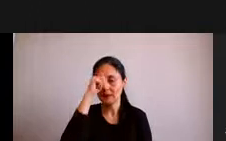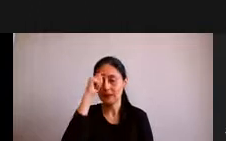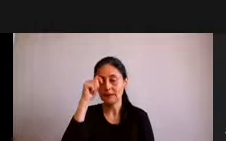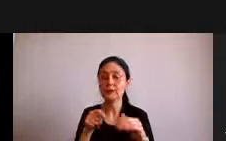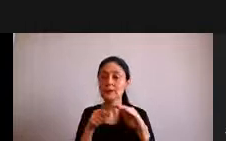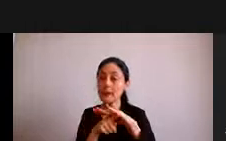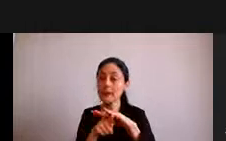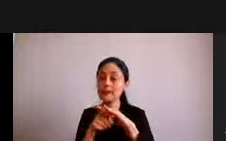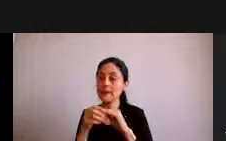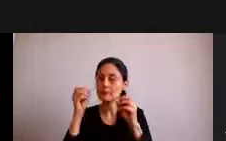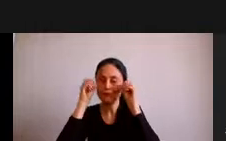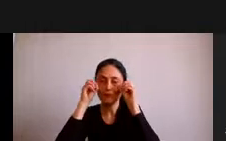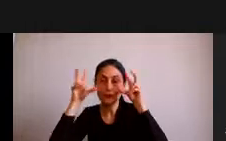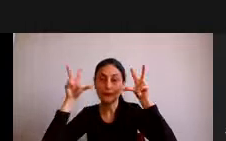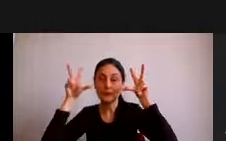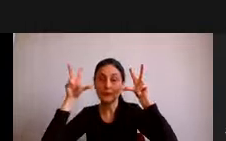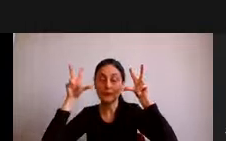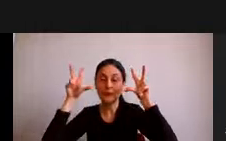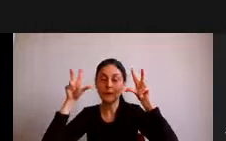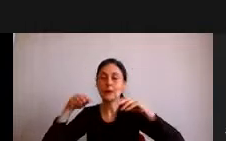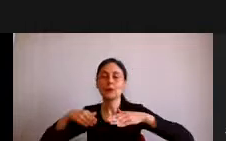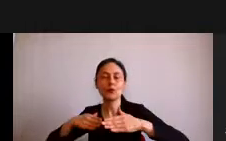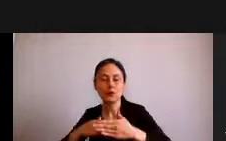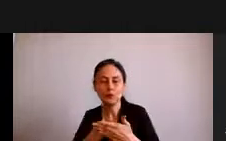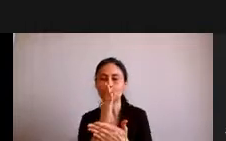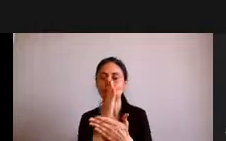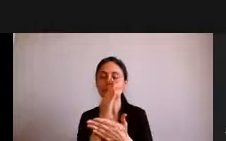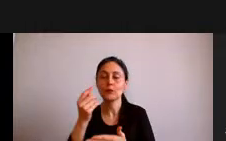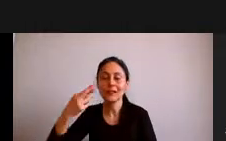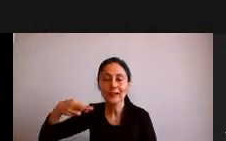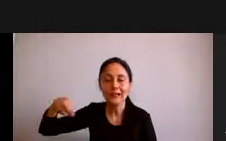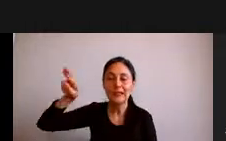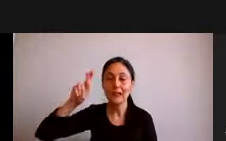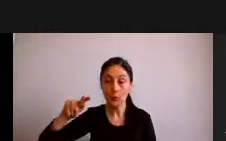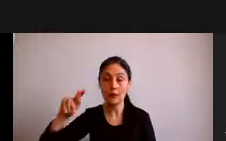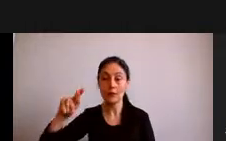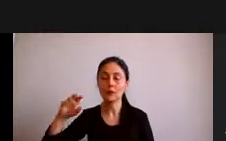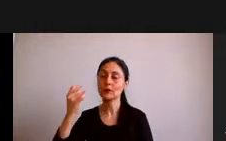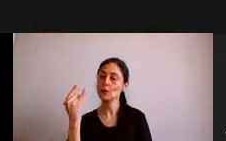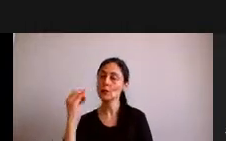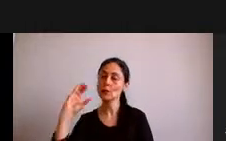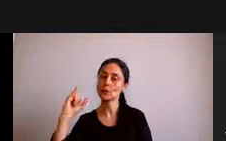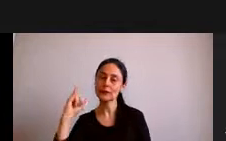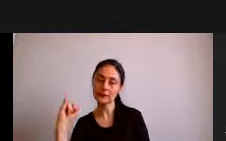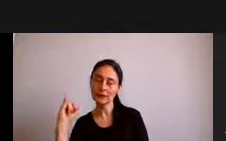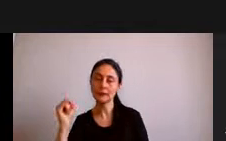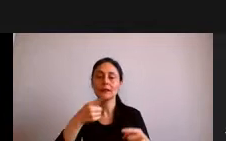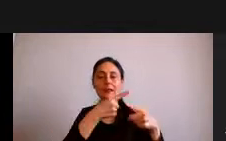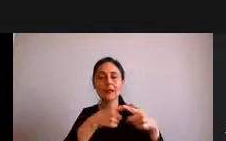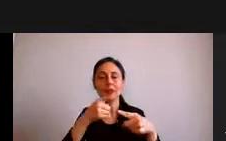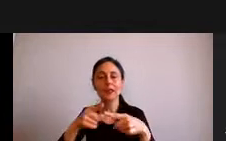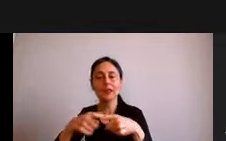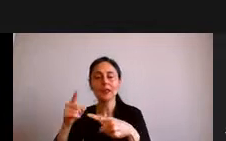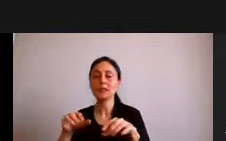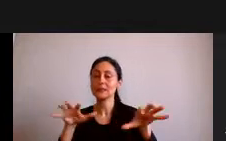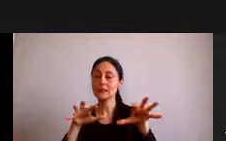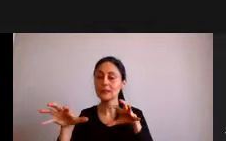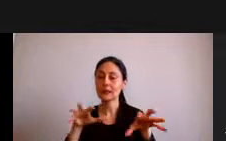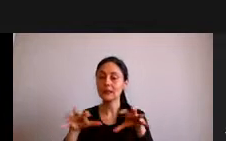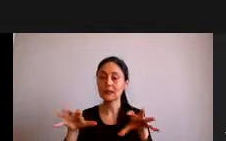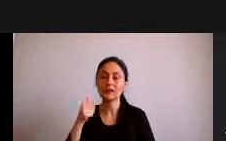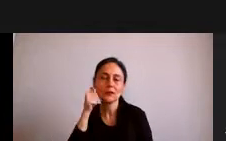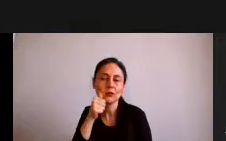su vida dentro de esta misma UCI, vamos implementando distintas actividades que aquí yo les pongo actividades cotidianas,